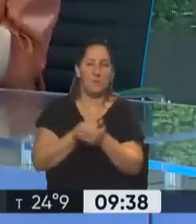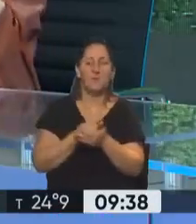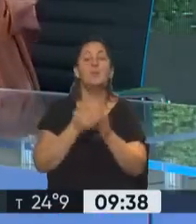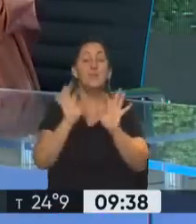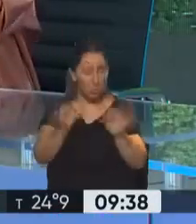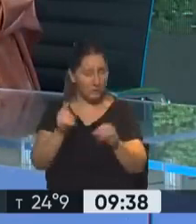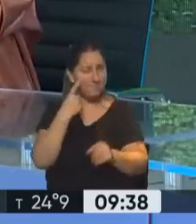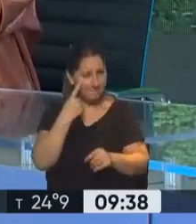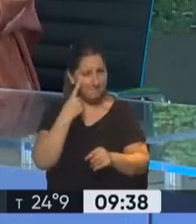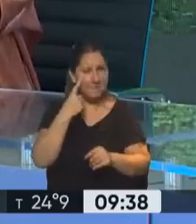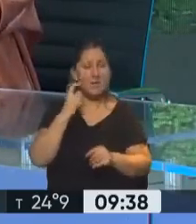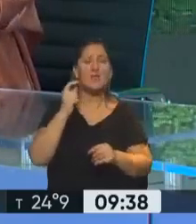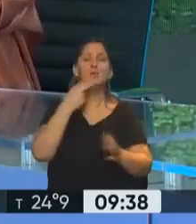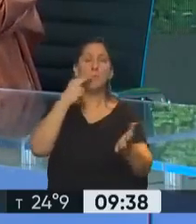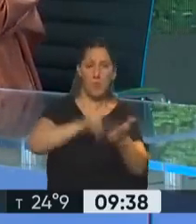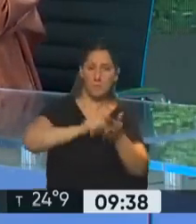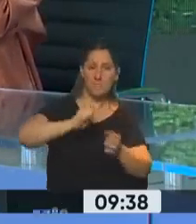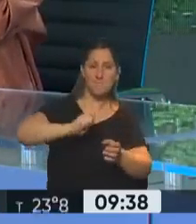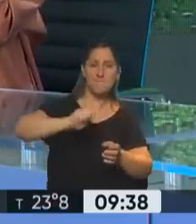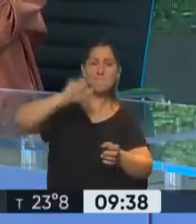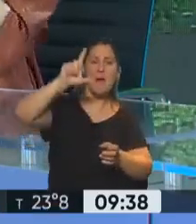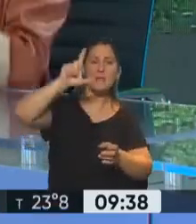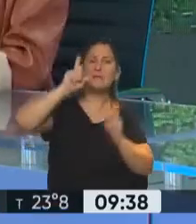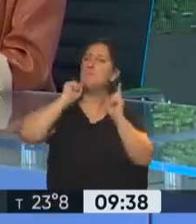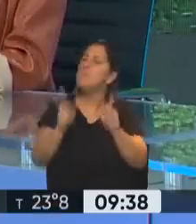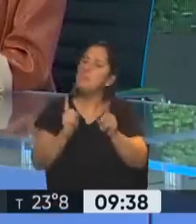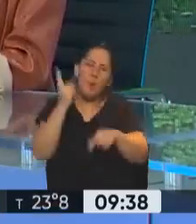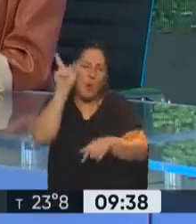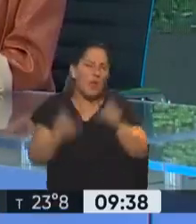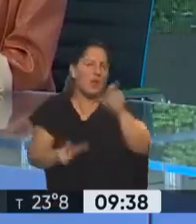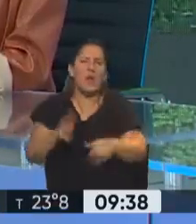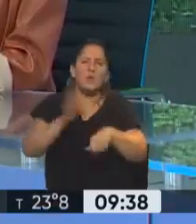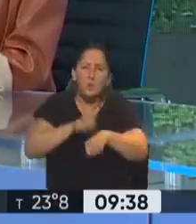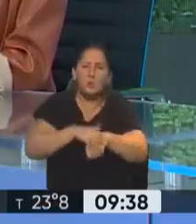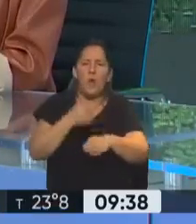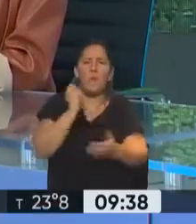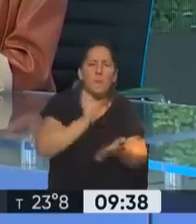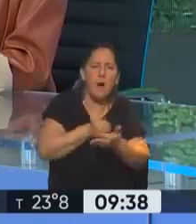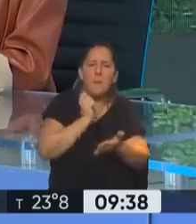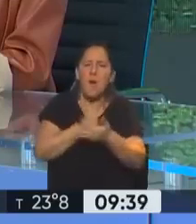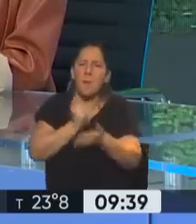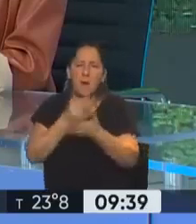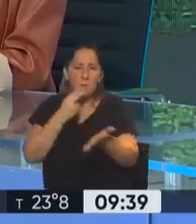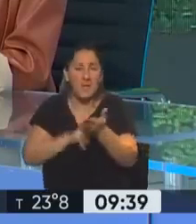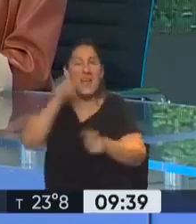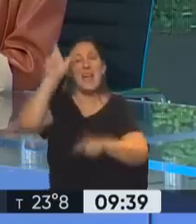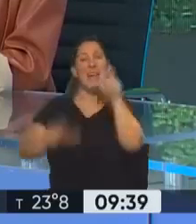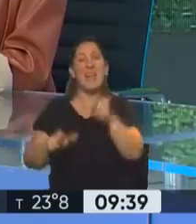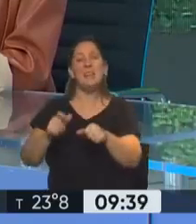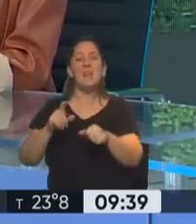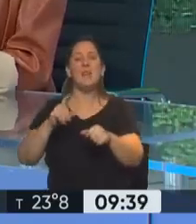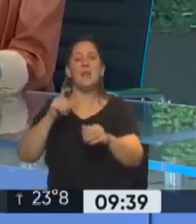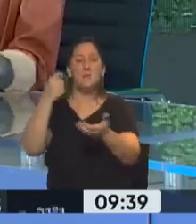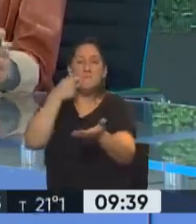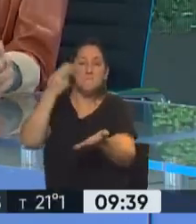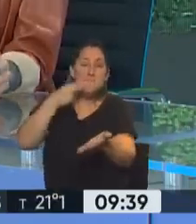el aumento de tarifa en los que vienen pagando siempre los impuestos y aquellos que evaden van a seguir evadido también hasta